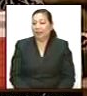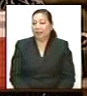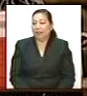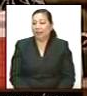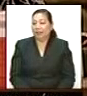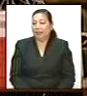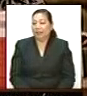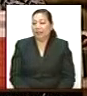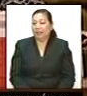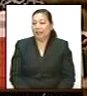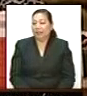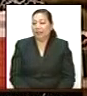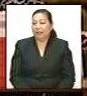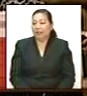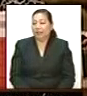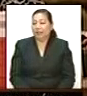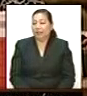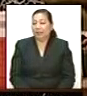perfecto